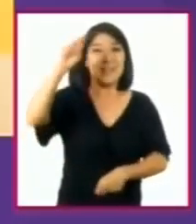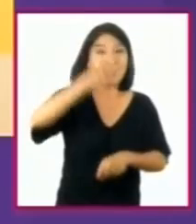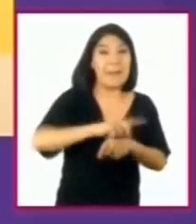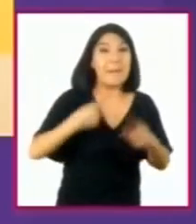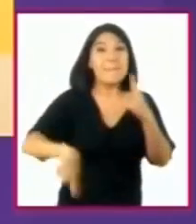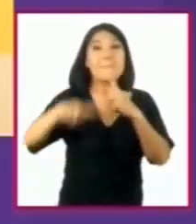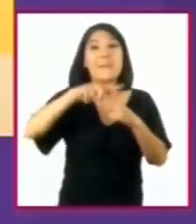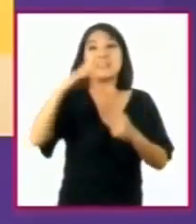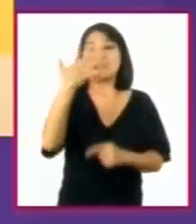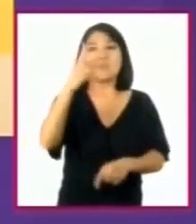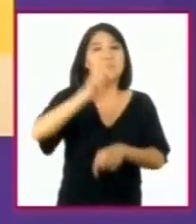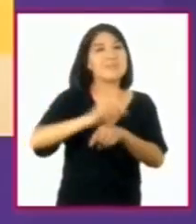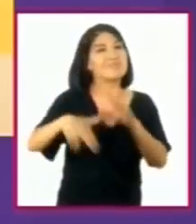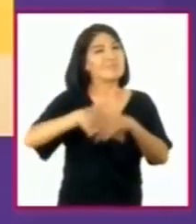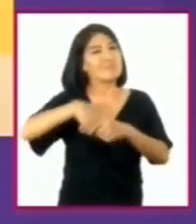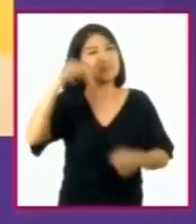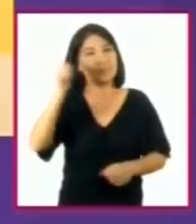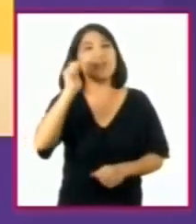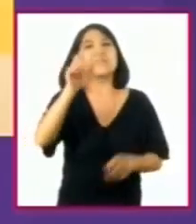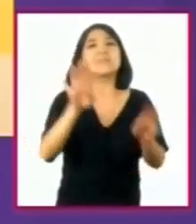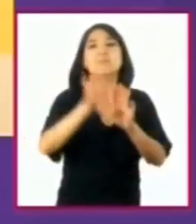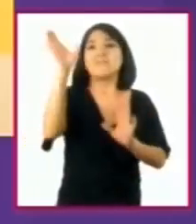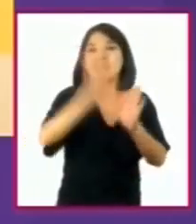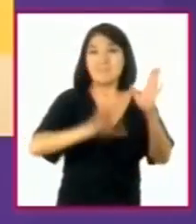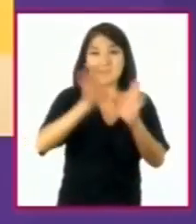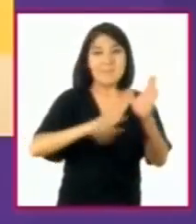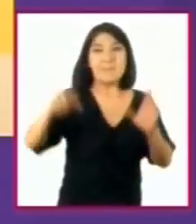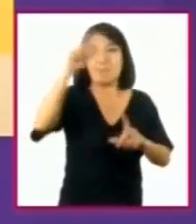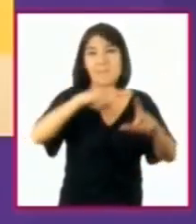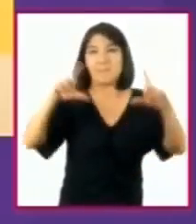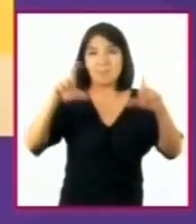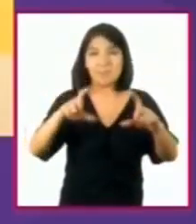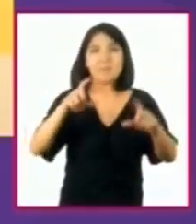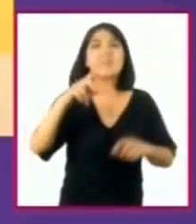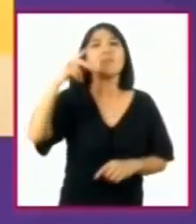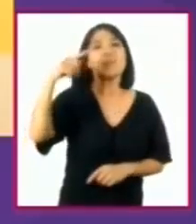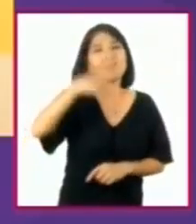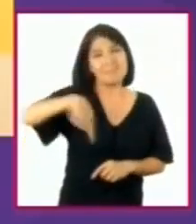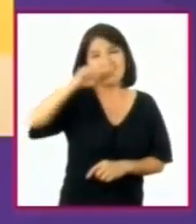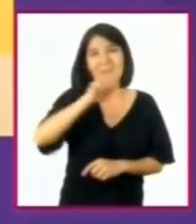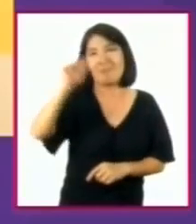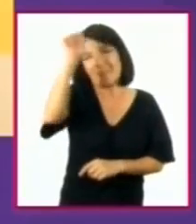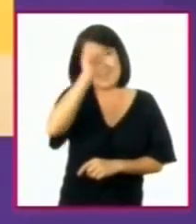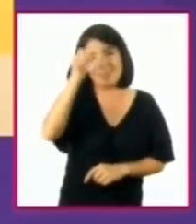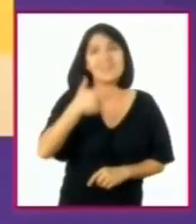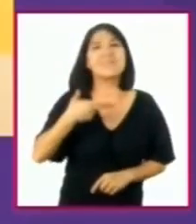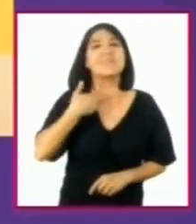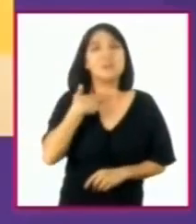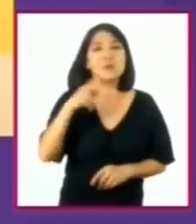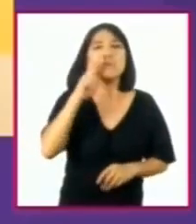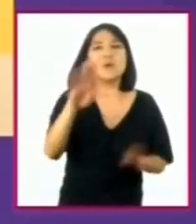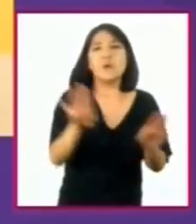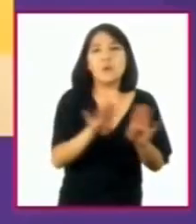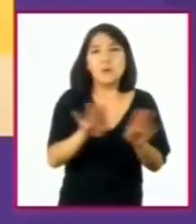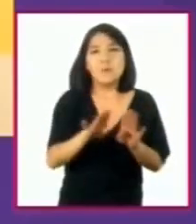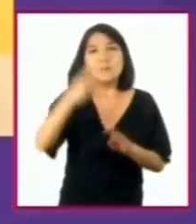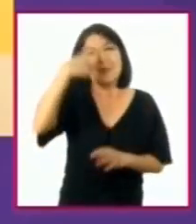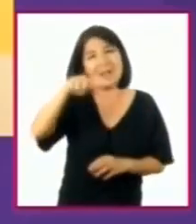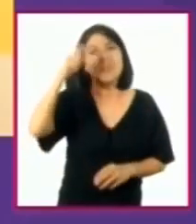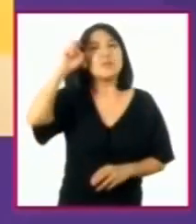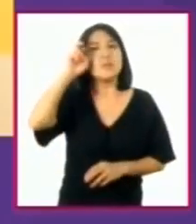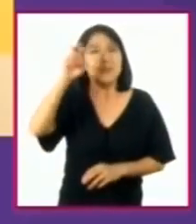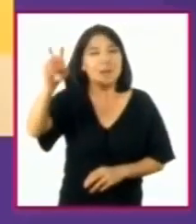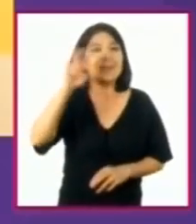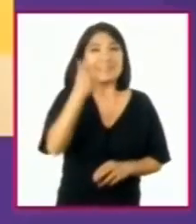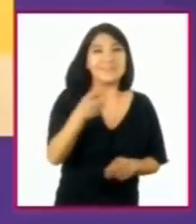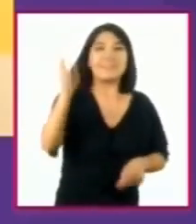días vacíos. Con base en el calendario ritual, los sacerdotes podían interpretar sueños y establecer los días de